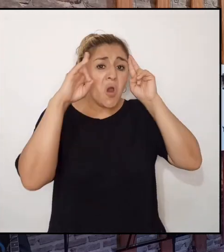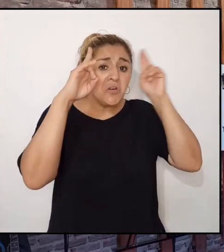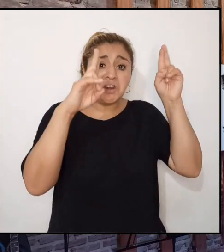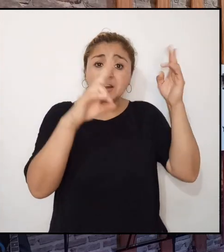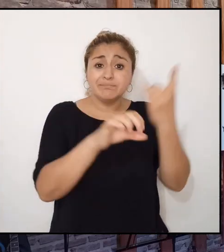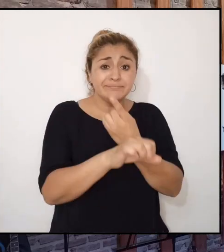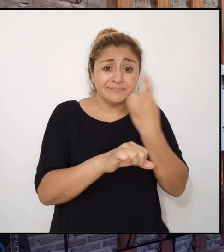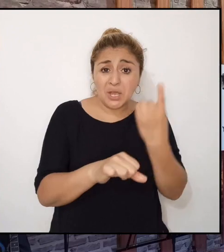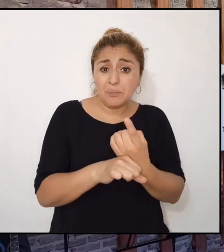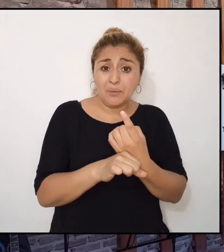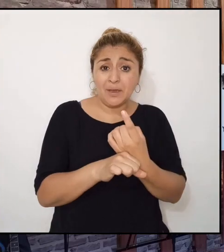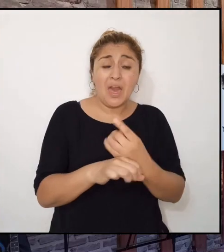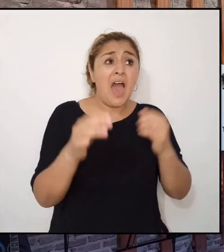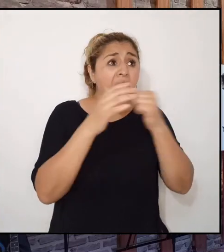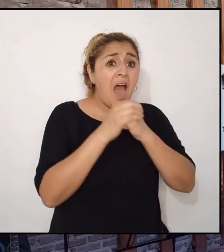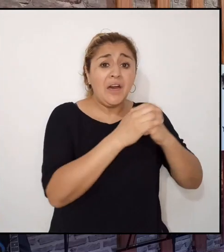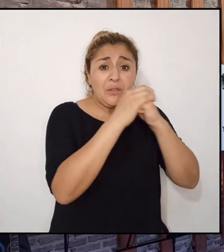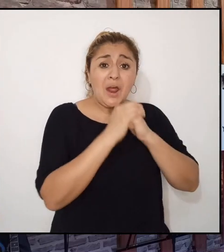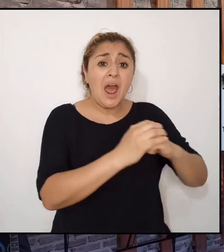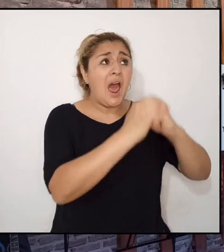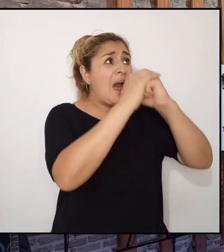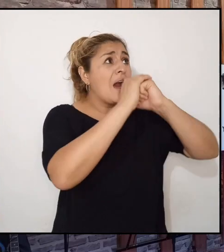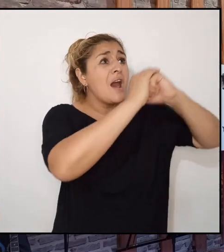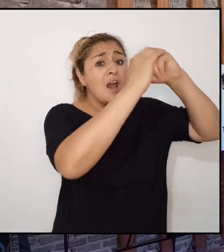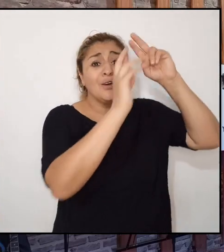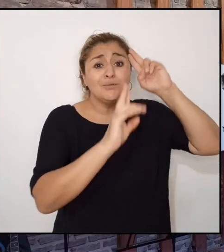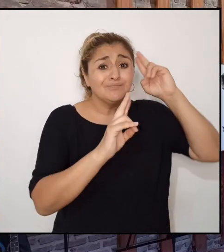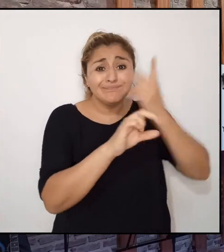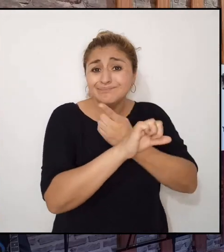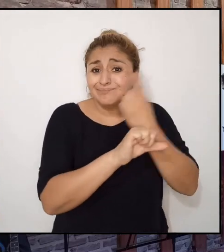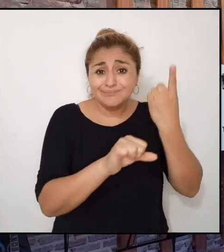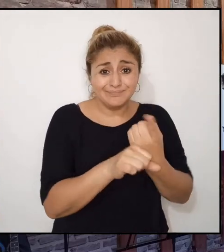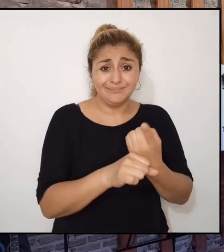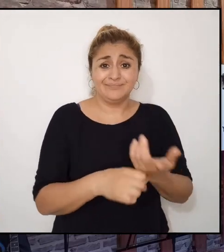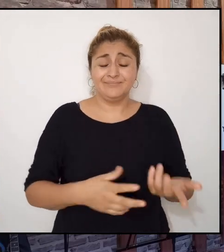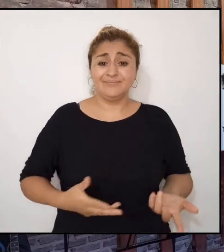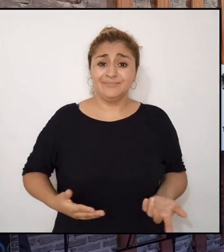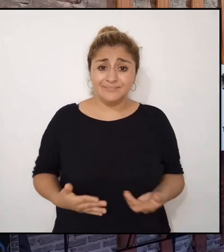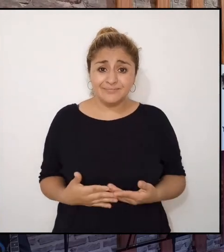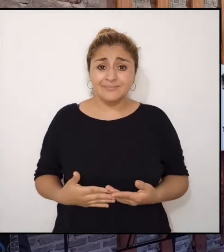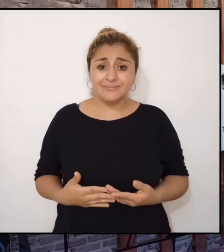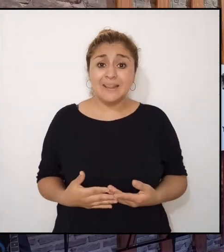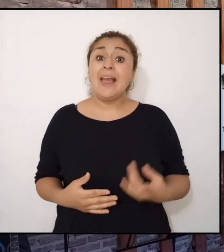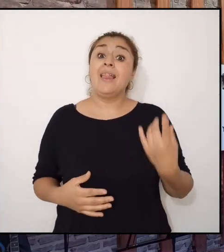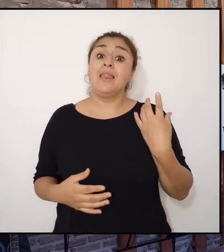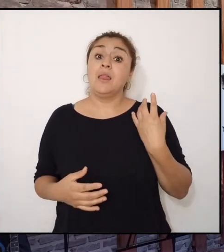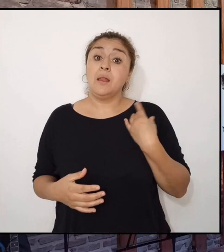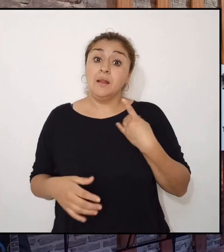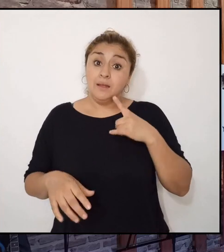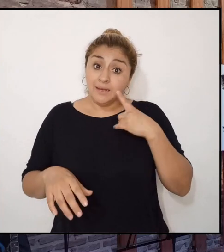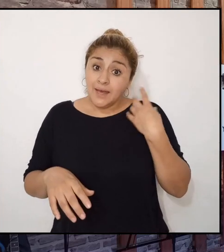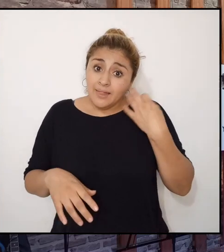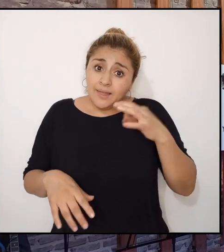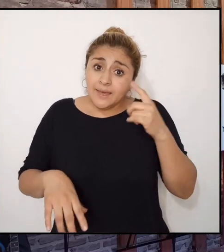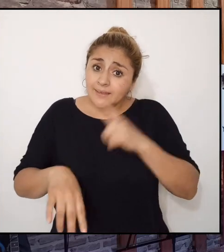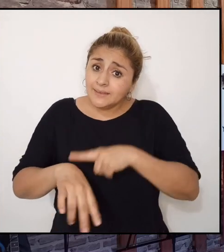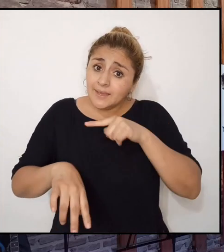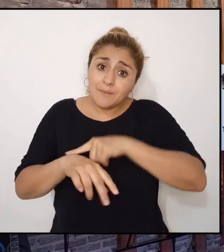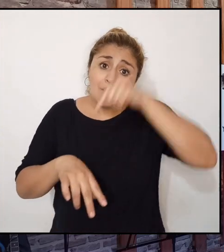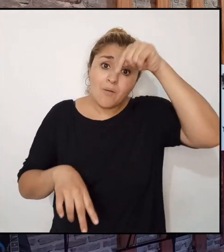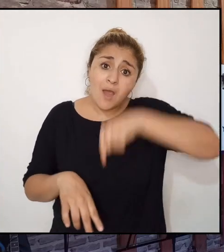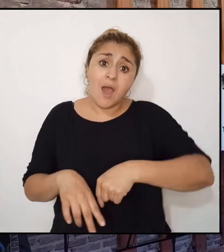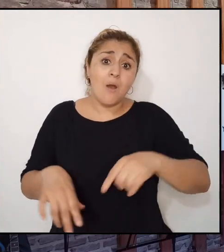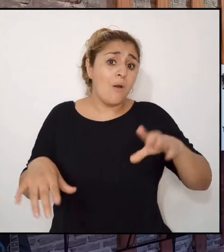Es tiempo de buscar a Jesús. Y con eso digo, hermanos, es tiempo de adorar más que nunca la palabra de